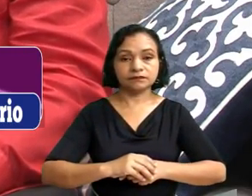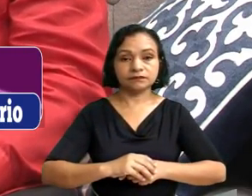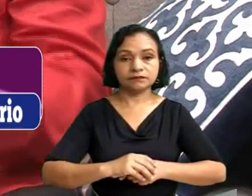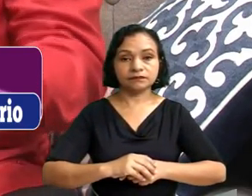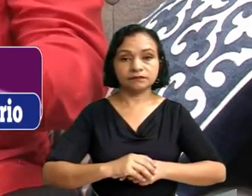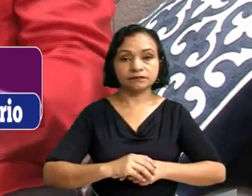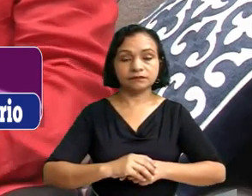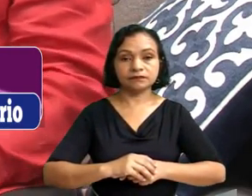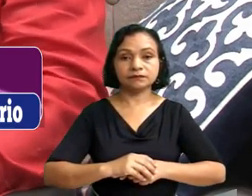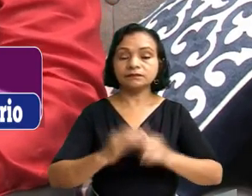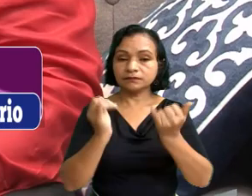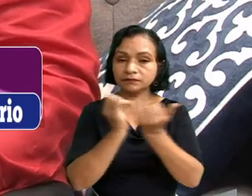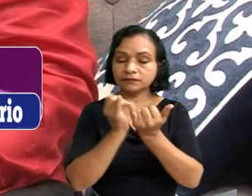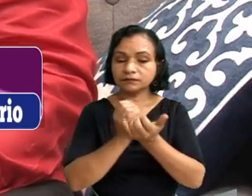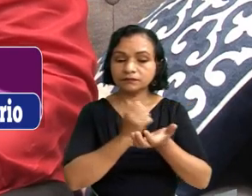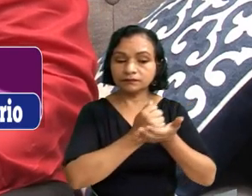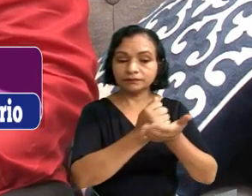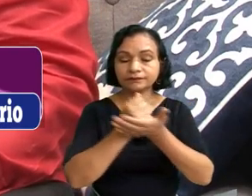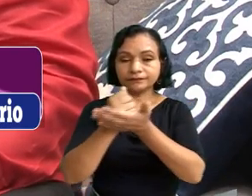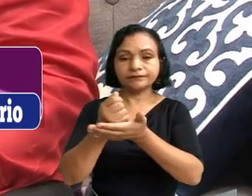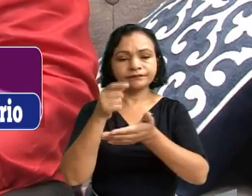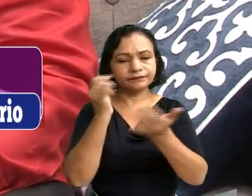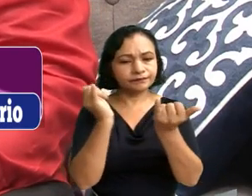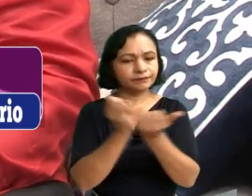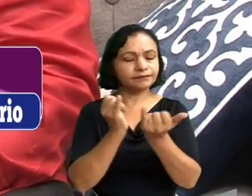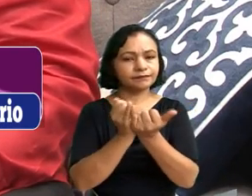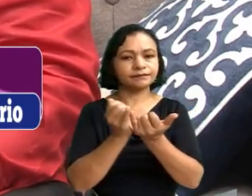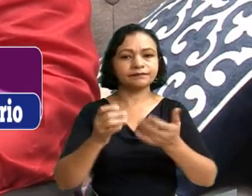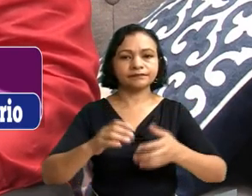y esos también son beneficiados por la entidad